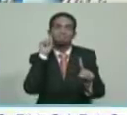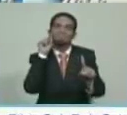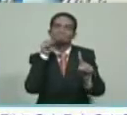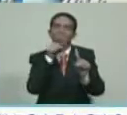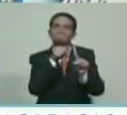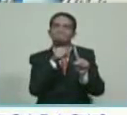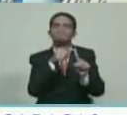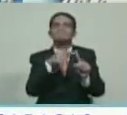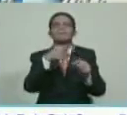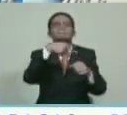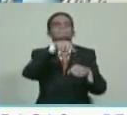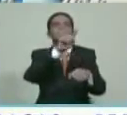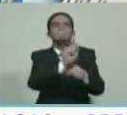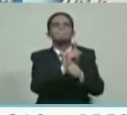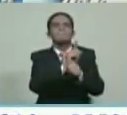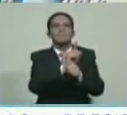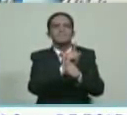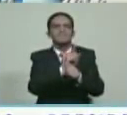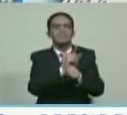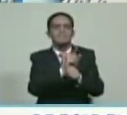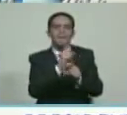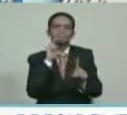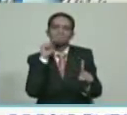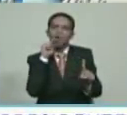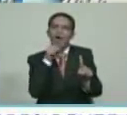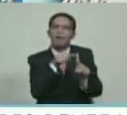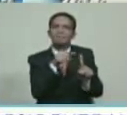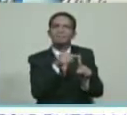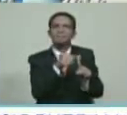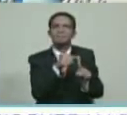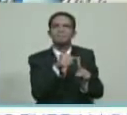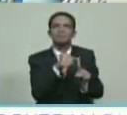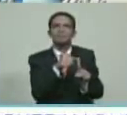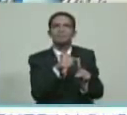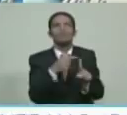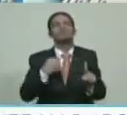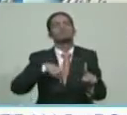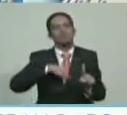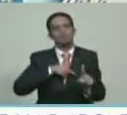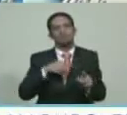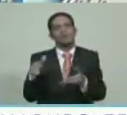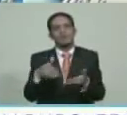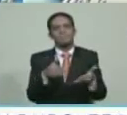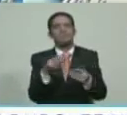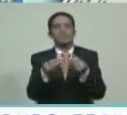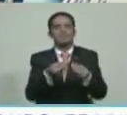nuestra principal en esta materia objetivo, y estamos en el camino de lograrlo. Muchas gracias.